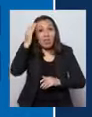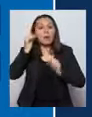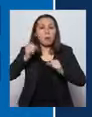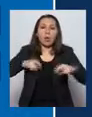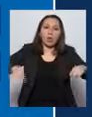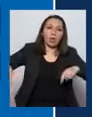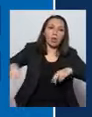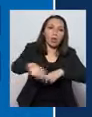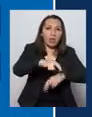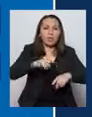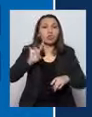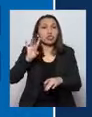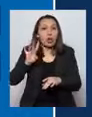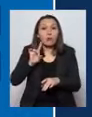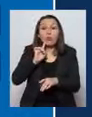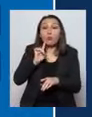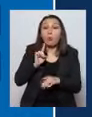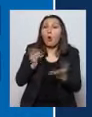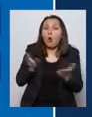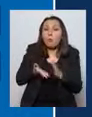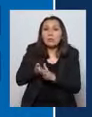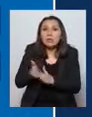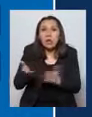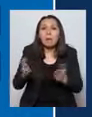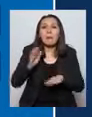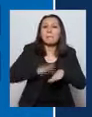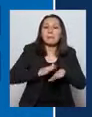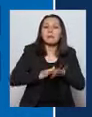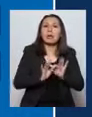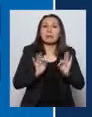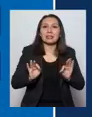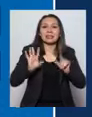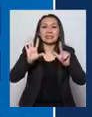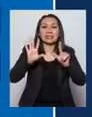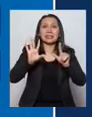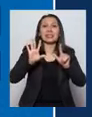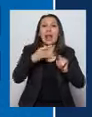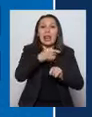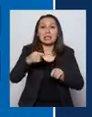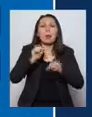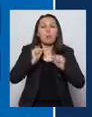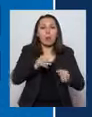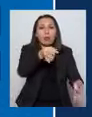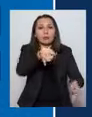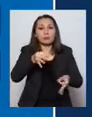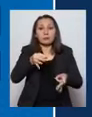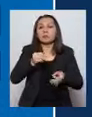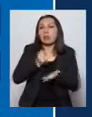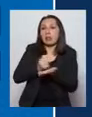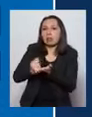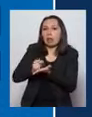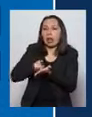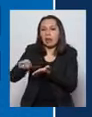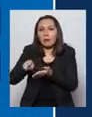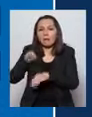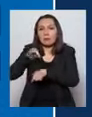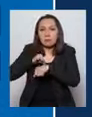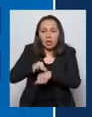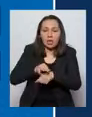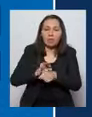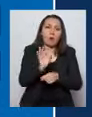domicilio sólo si tienen permisos especiales no más de siete a la semana para hacer trámites para ir al médico